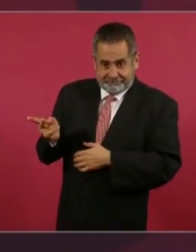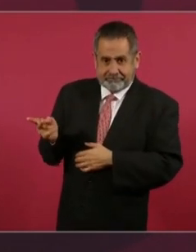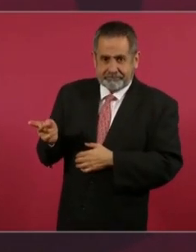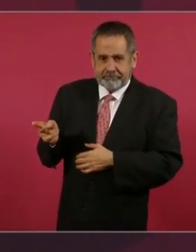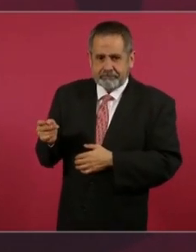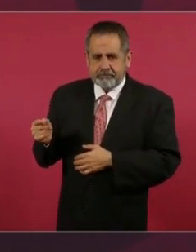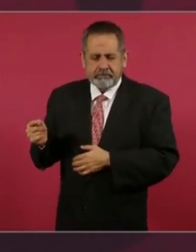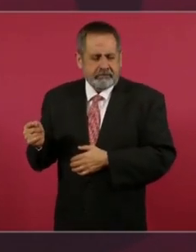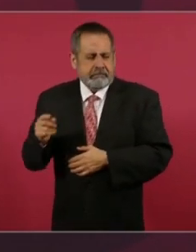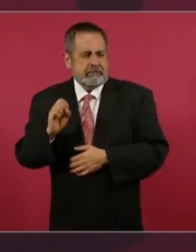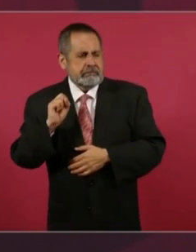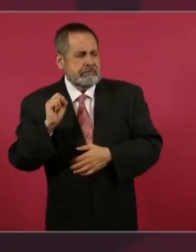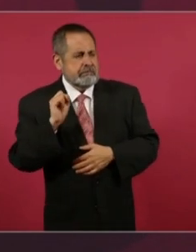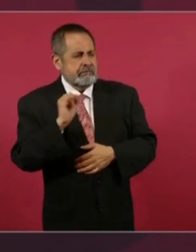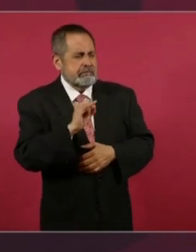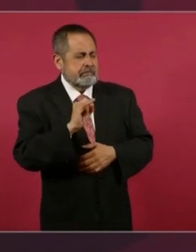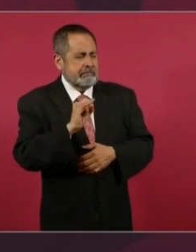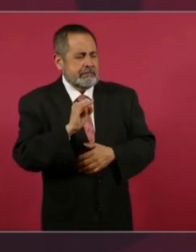se arrepintió